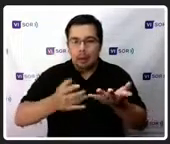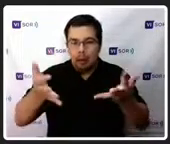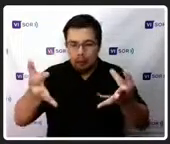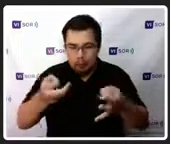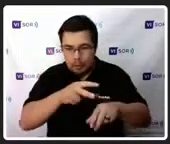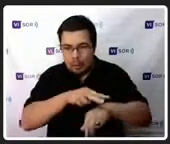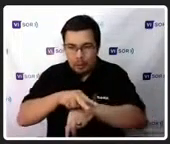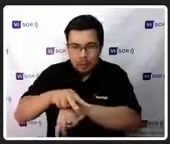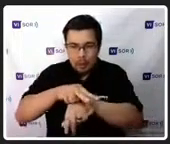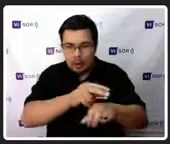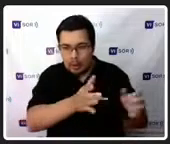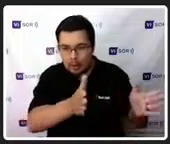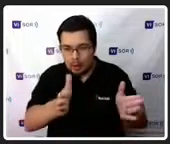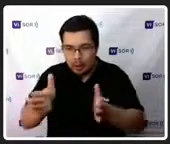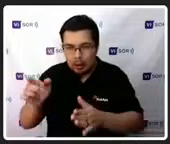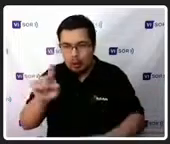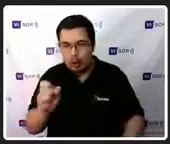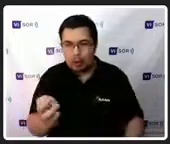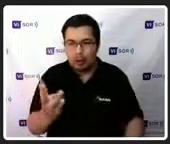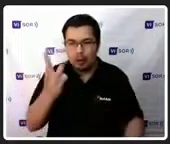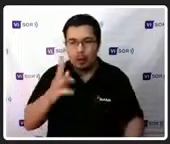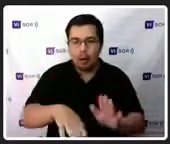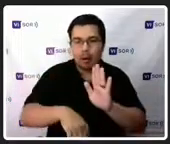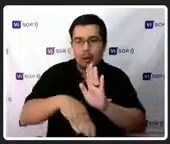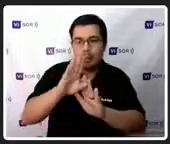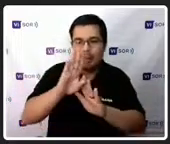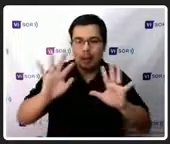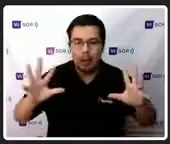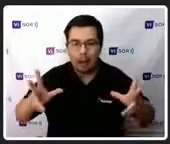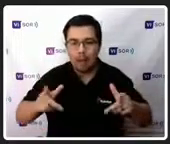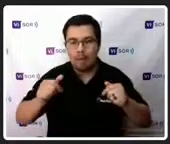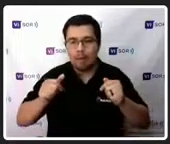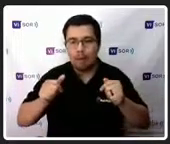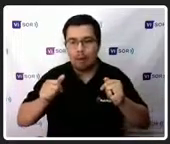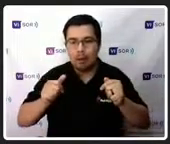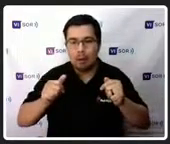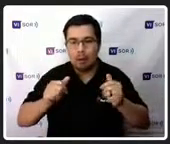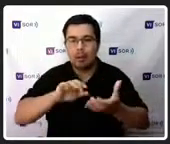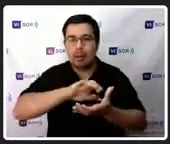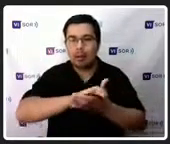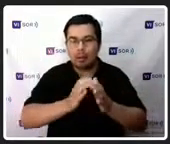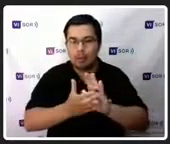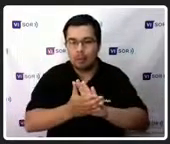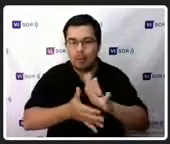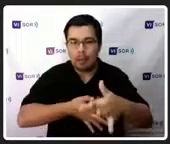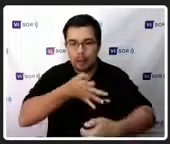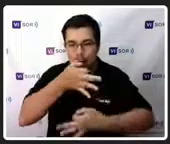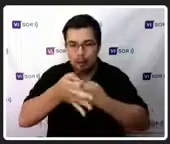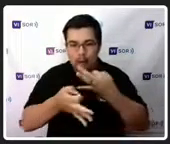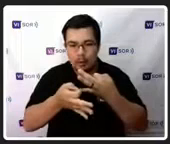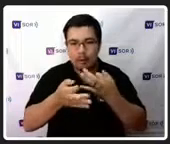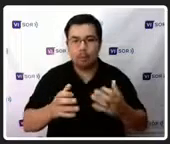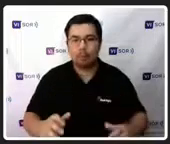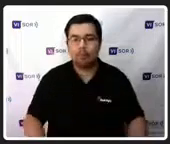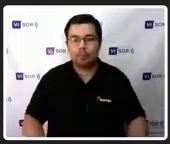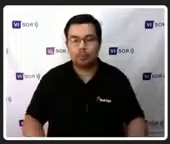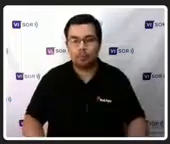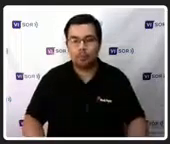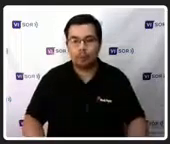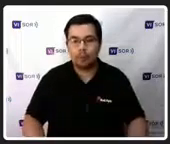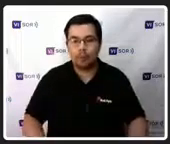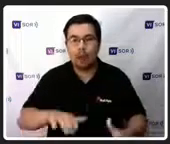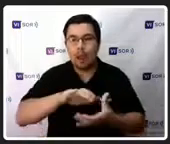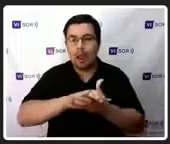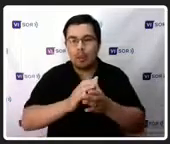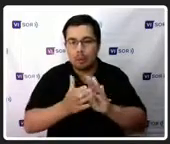habilidades estratégicas. Mencionar que nuestro proceso de titulación, y esto es a nivel institucional, está